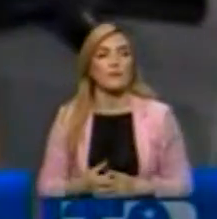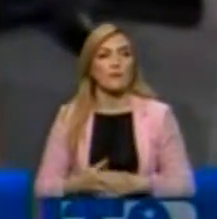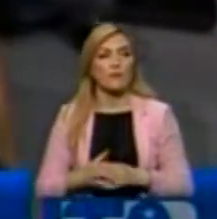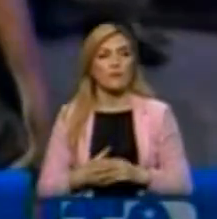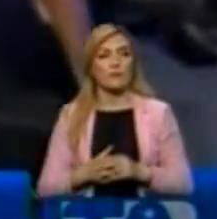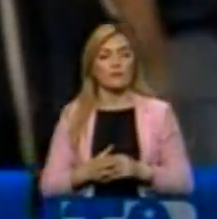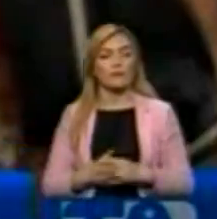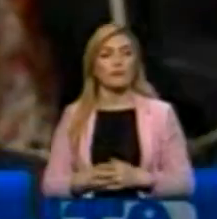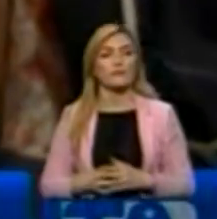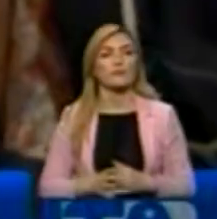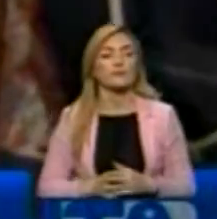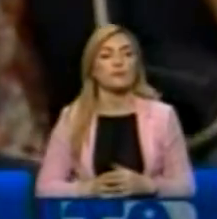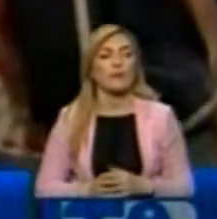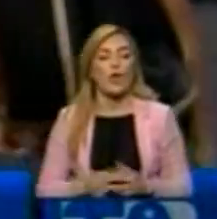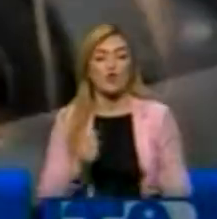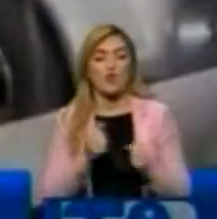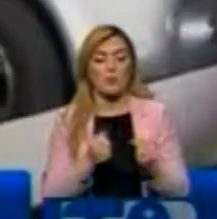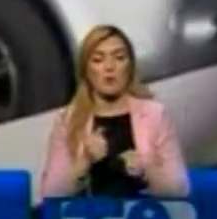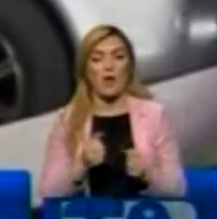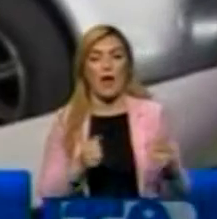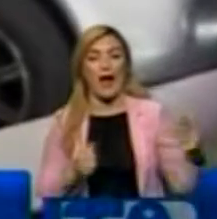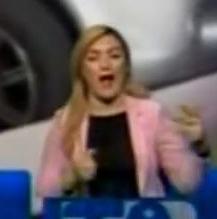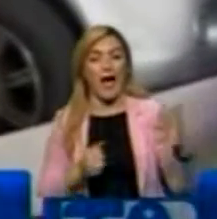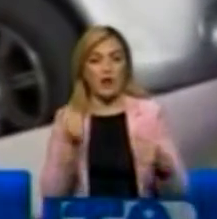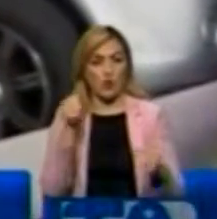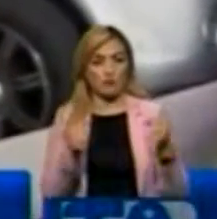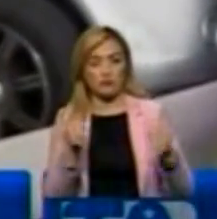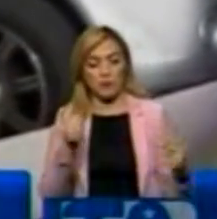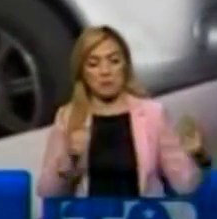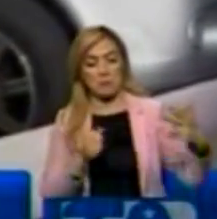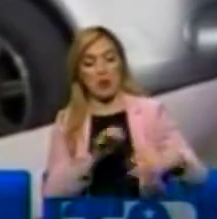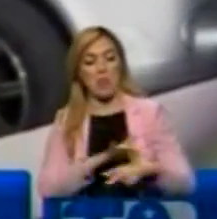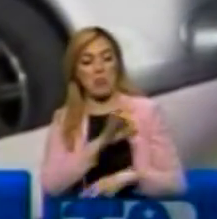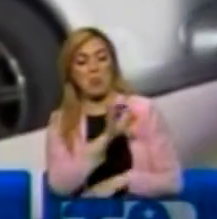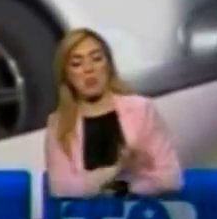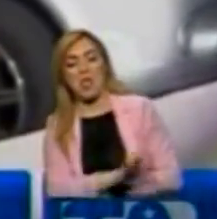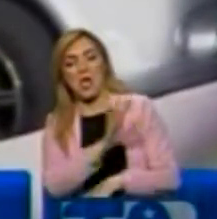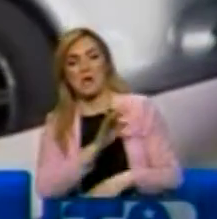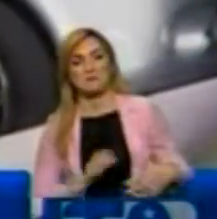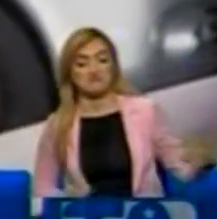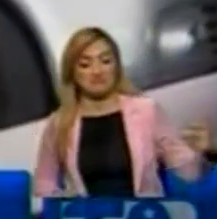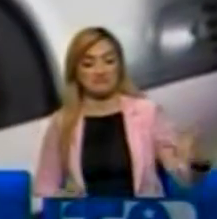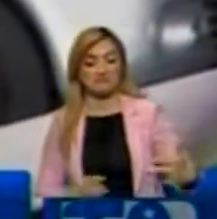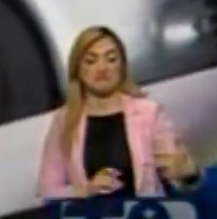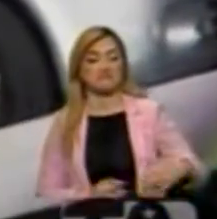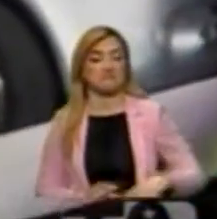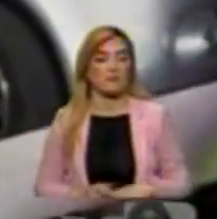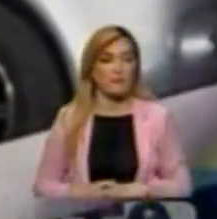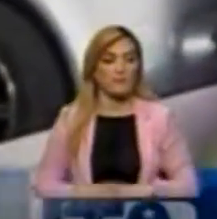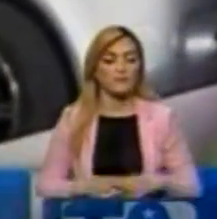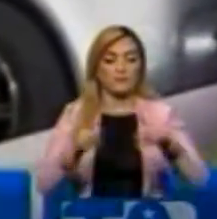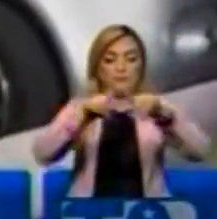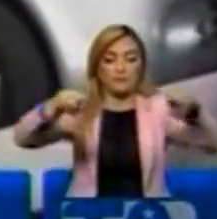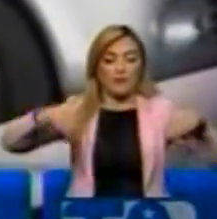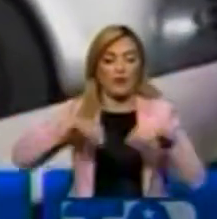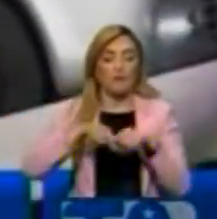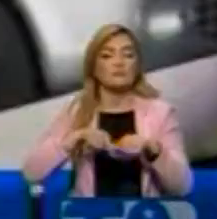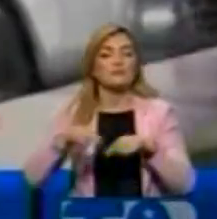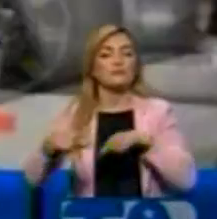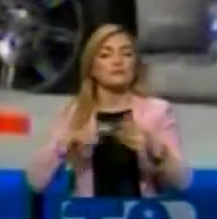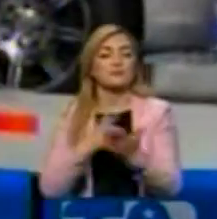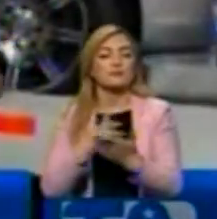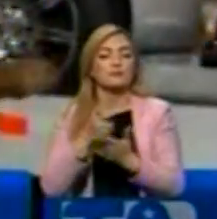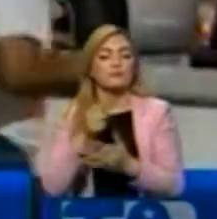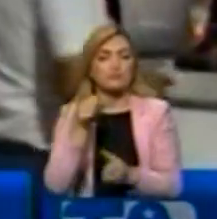que sí encontraron las autoridades fue el vehículo donde se movilizaba el agresor, el mismo que fue abandonado en los patios de una